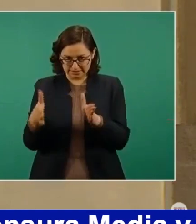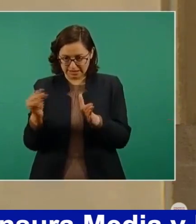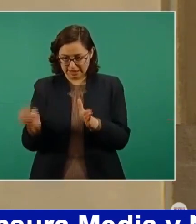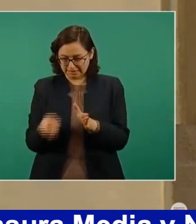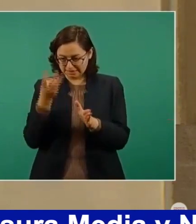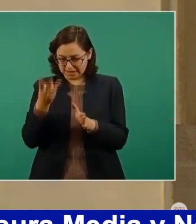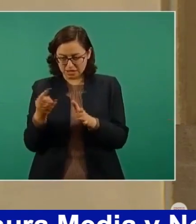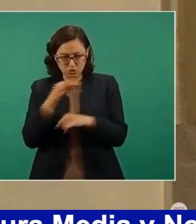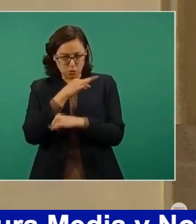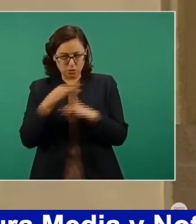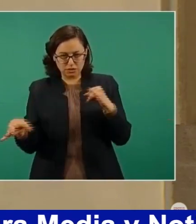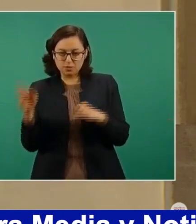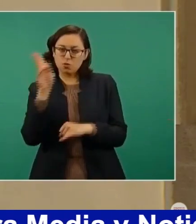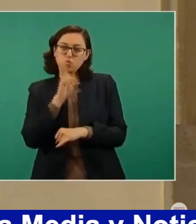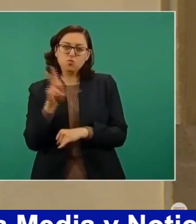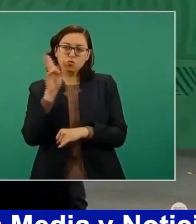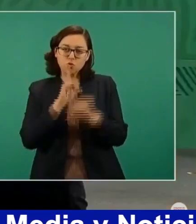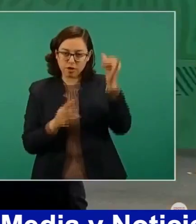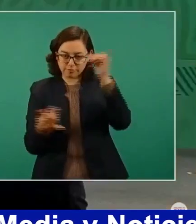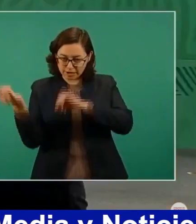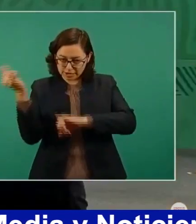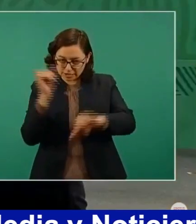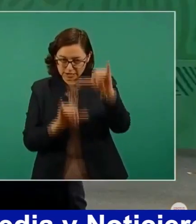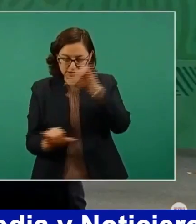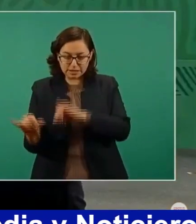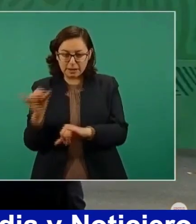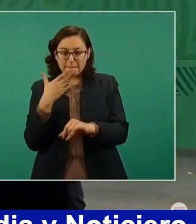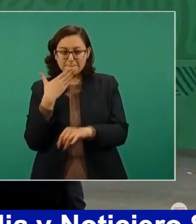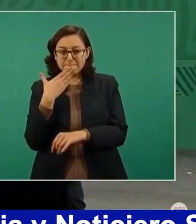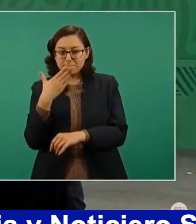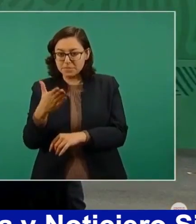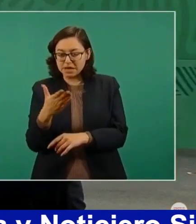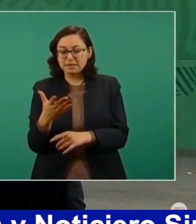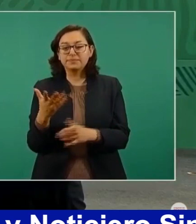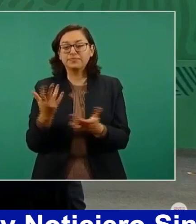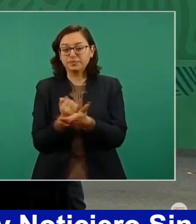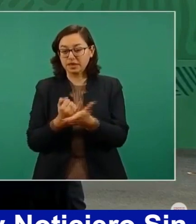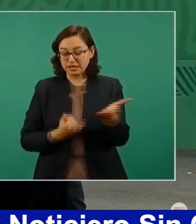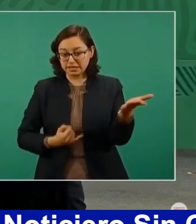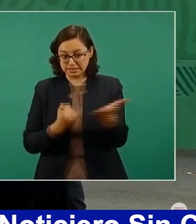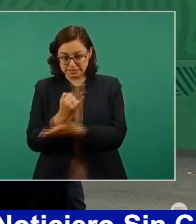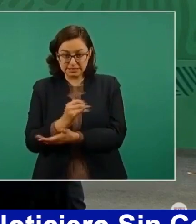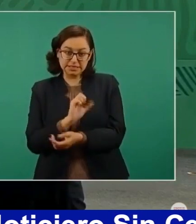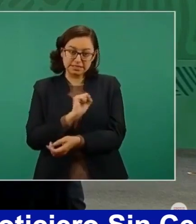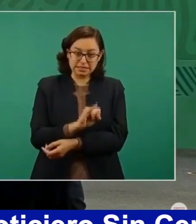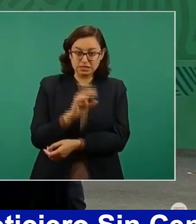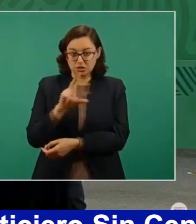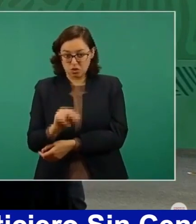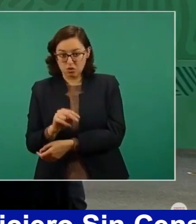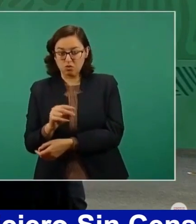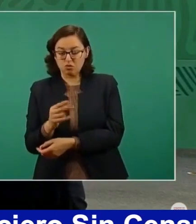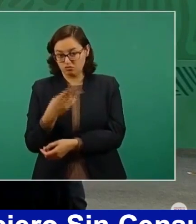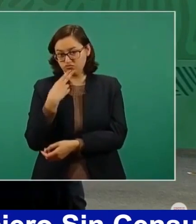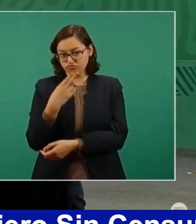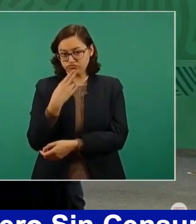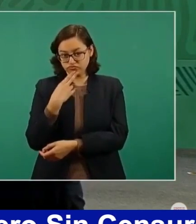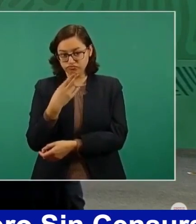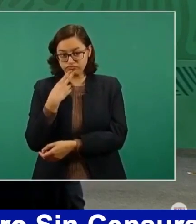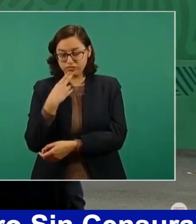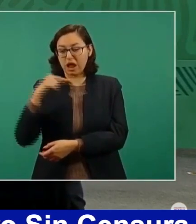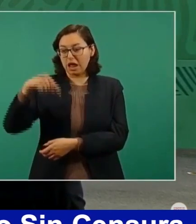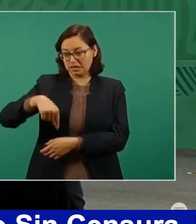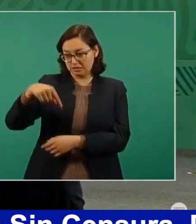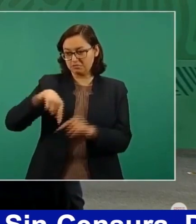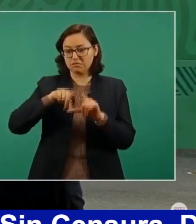su fase final que lleva a resultados definitivos una vacuna. Entonces se hizo una fase 3 en México de